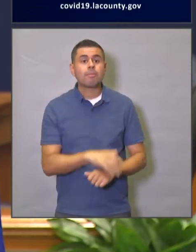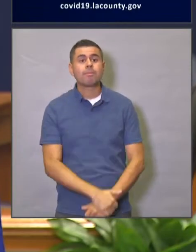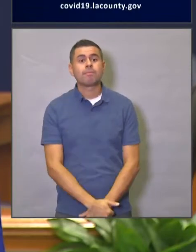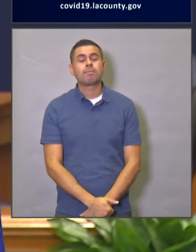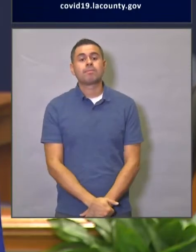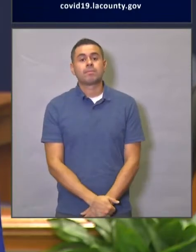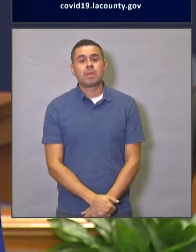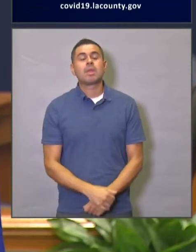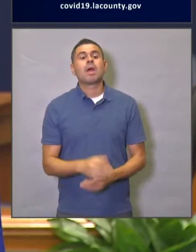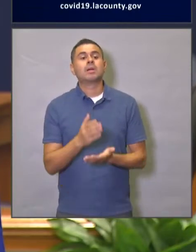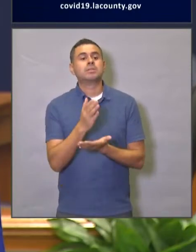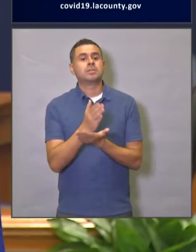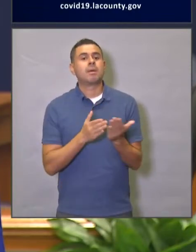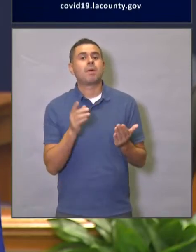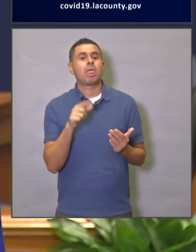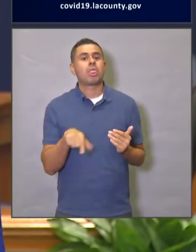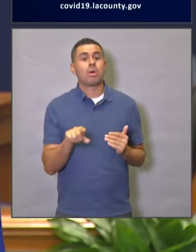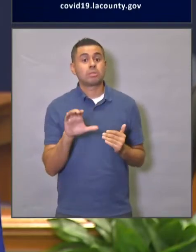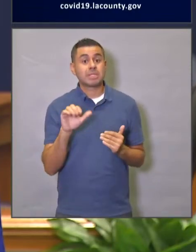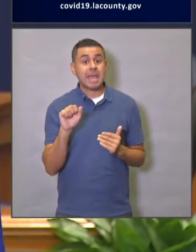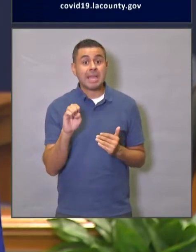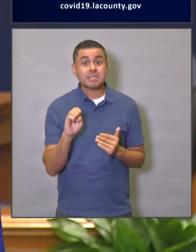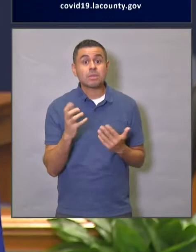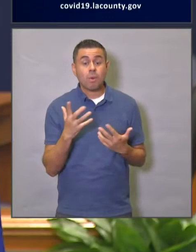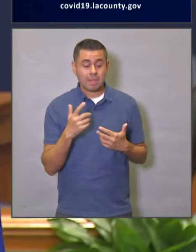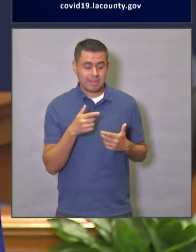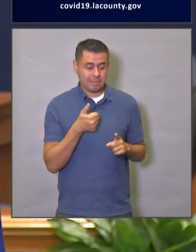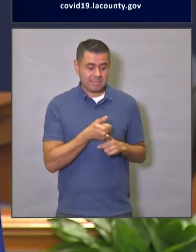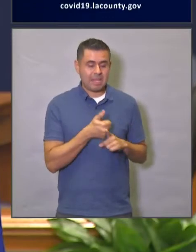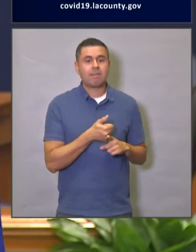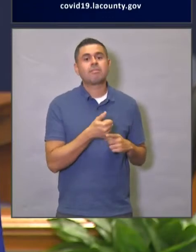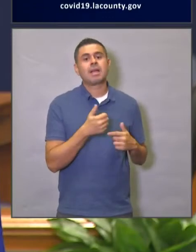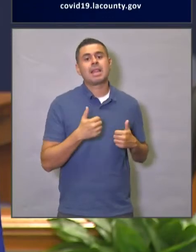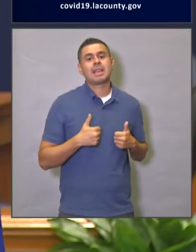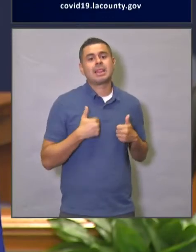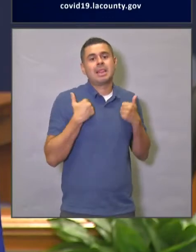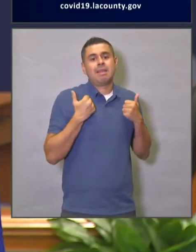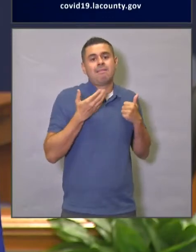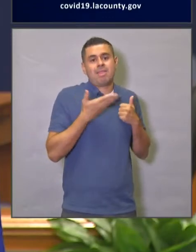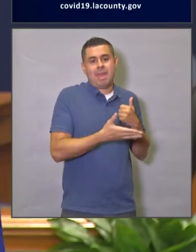17,085 de estos casos confirmados son residentes y